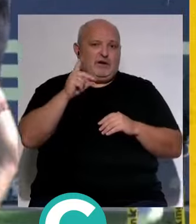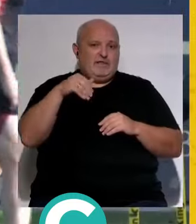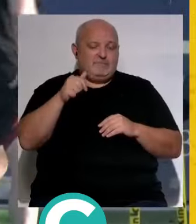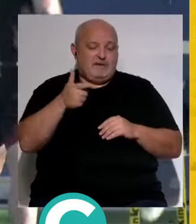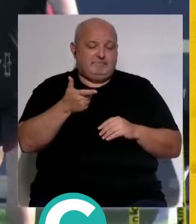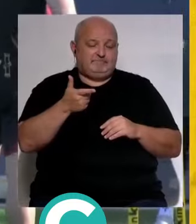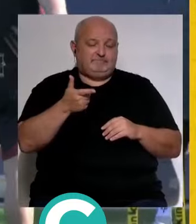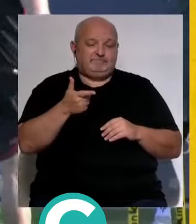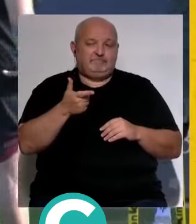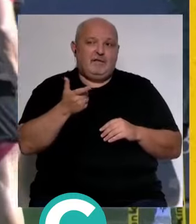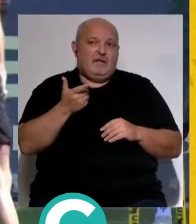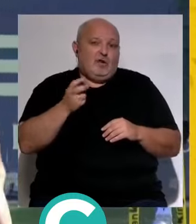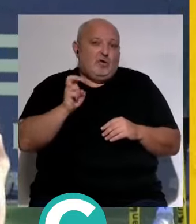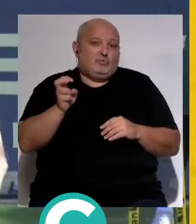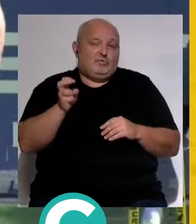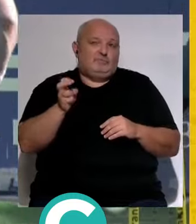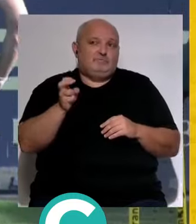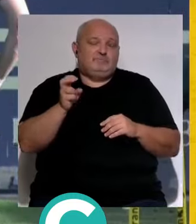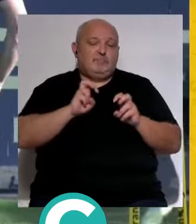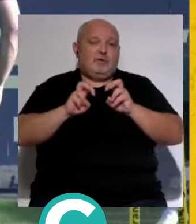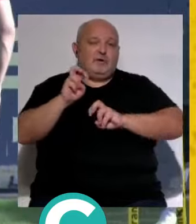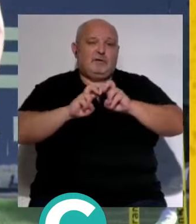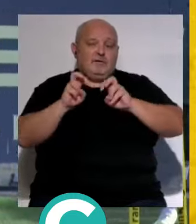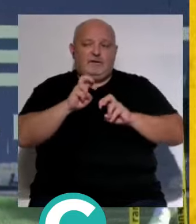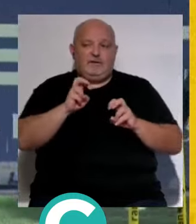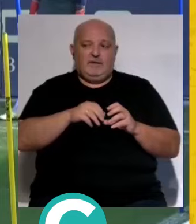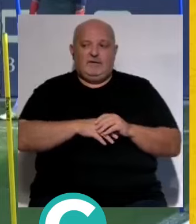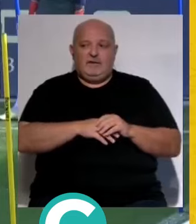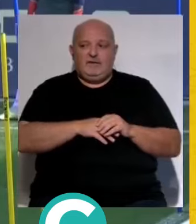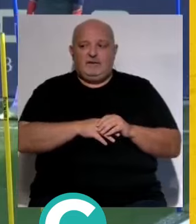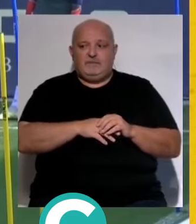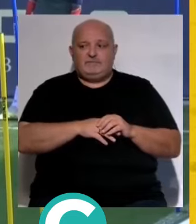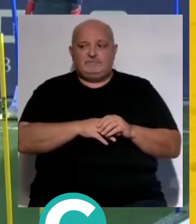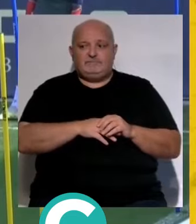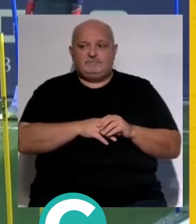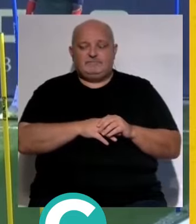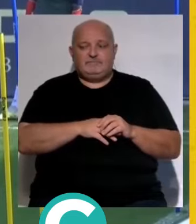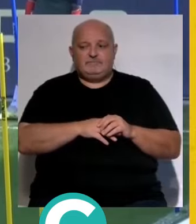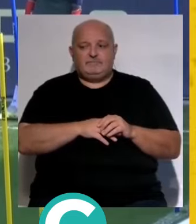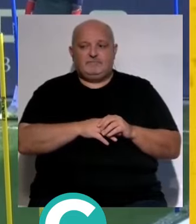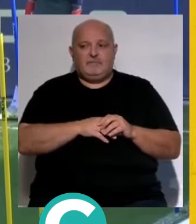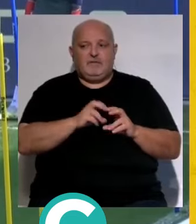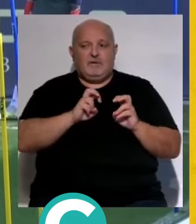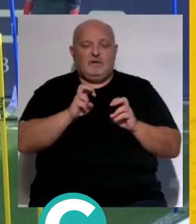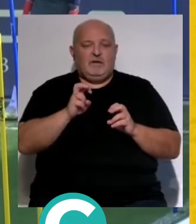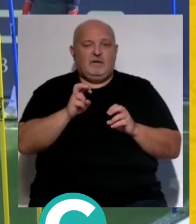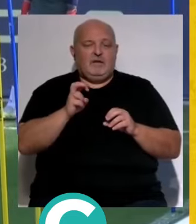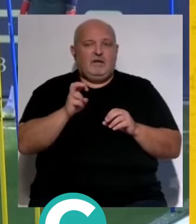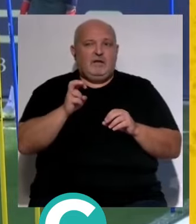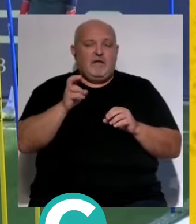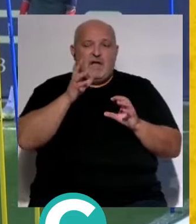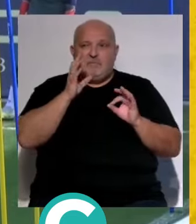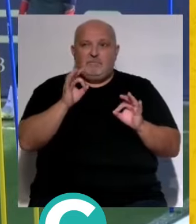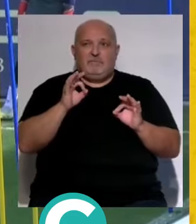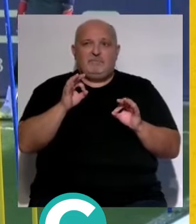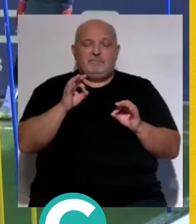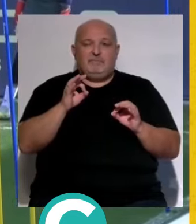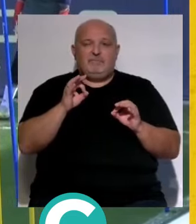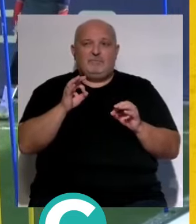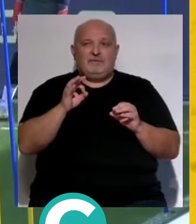ocurre algún que otro efectivo que también pudiera salir y dar algún que otro emolumento importante. Ahora mismo,